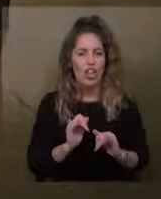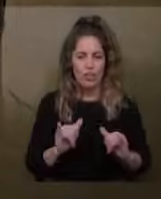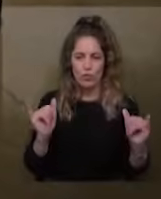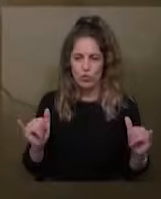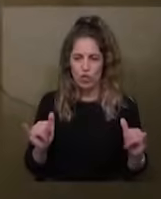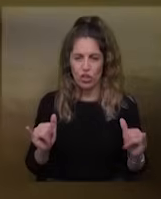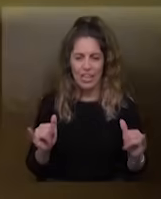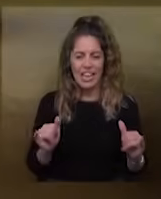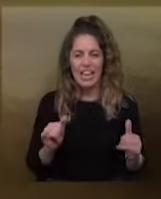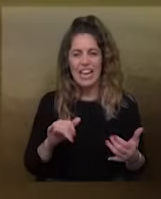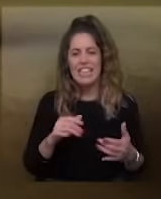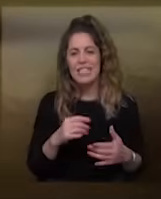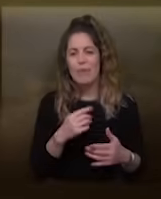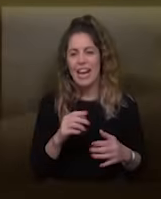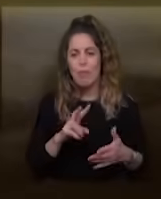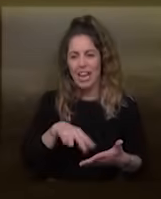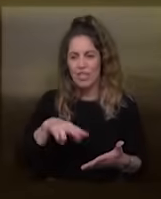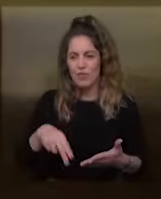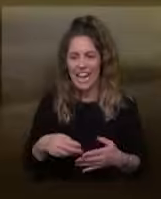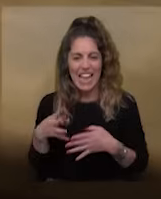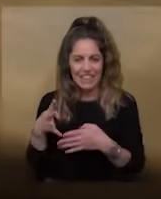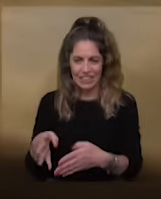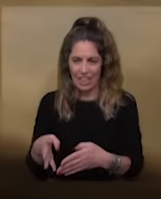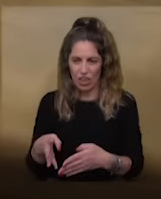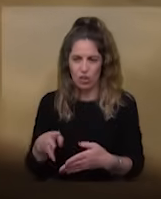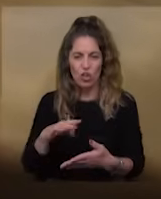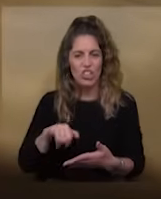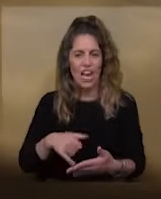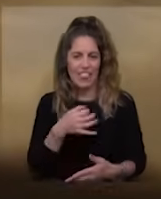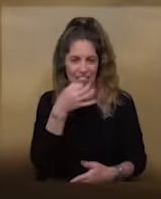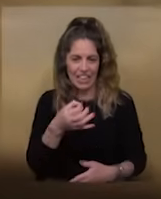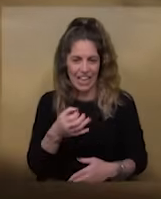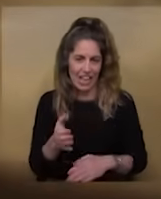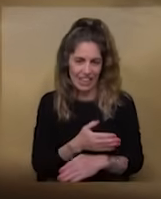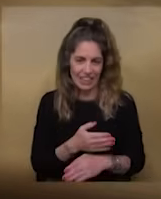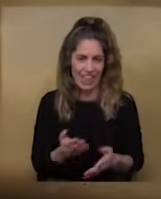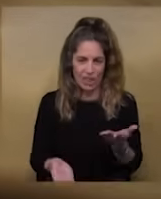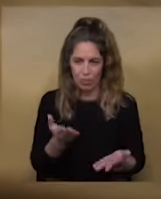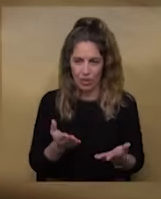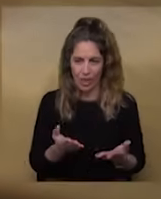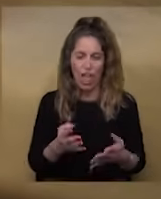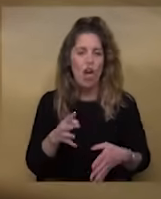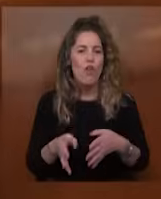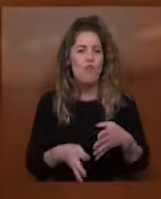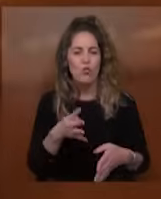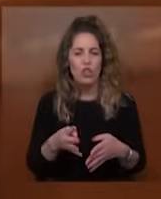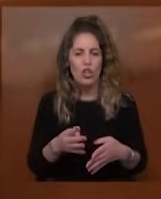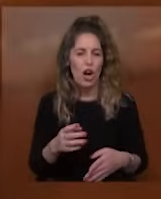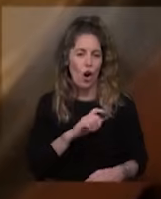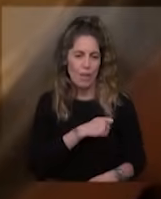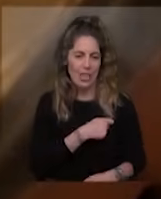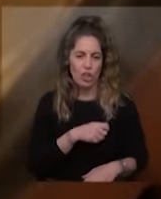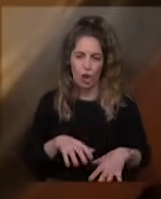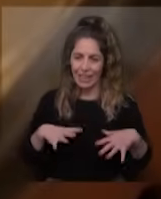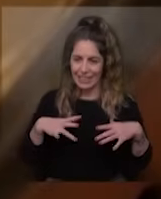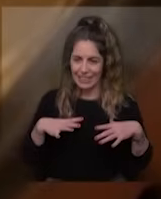que servía como ición de atentados sobre los cuales ya declaré ante el tribunal del pueblo que funciona bajo la dirección del Inspector retirado